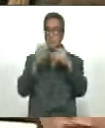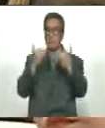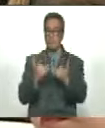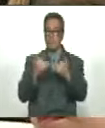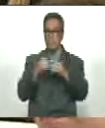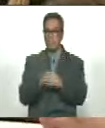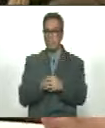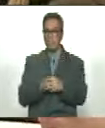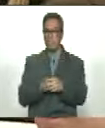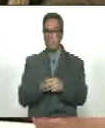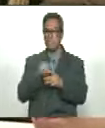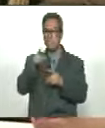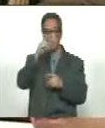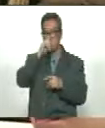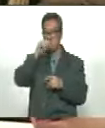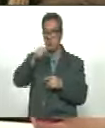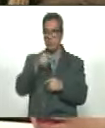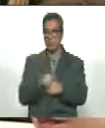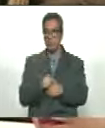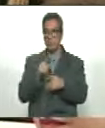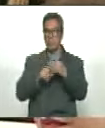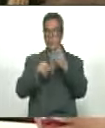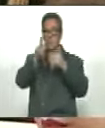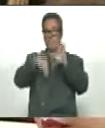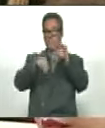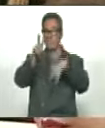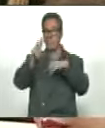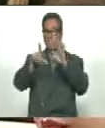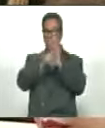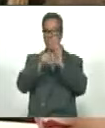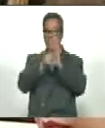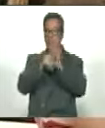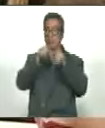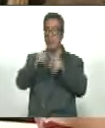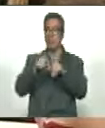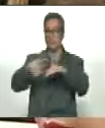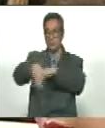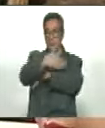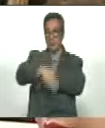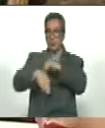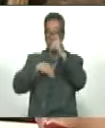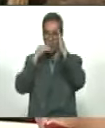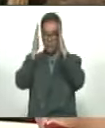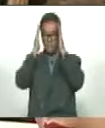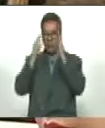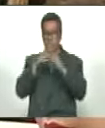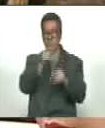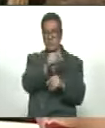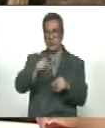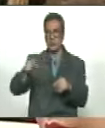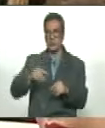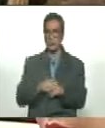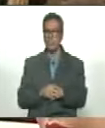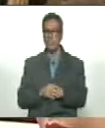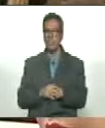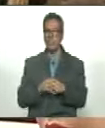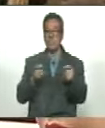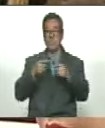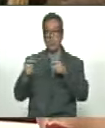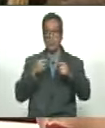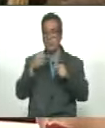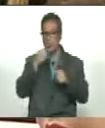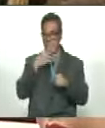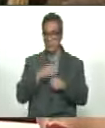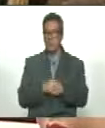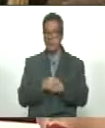estado, y en este año con 12 leyes, ha estado en la calle atendiendo a la gente, maneja muy